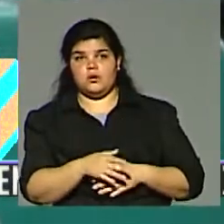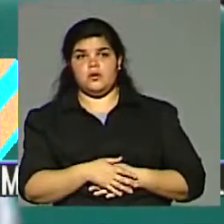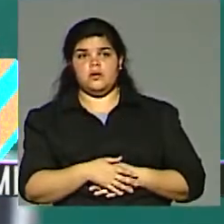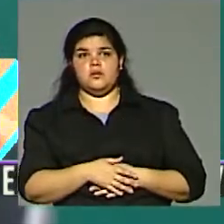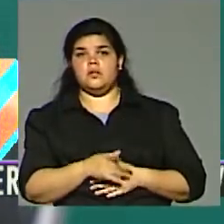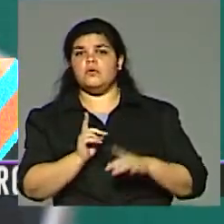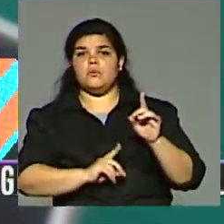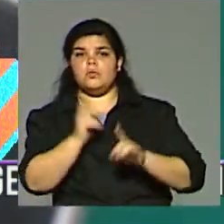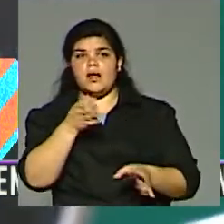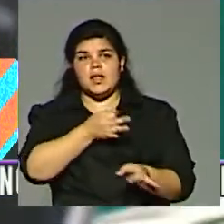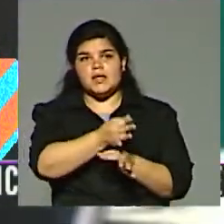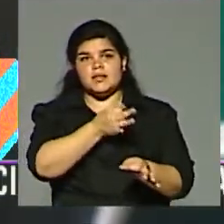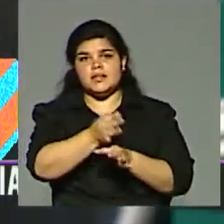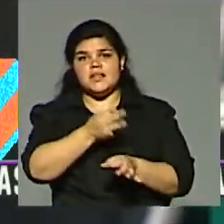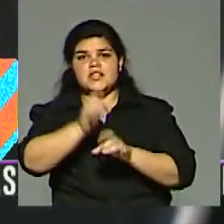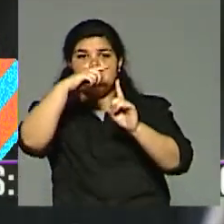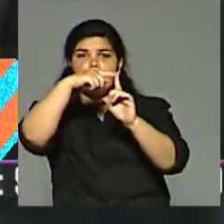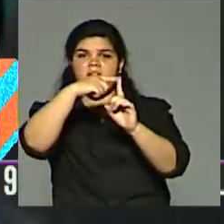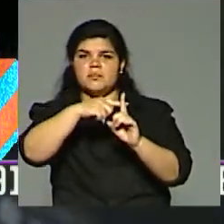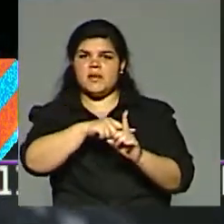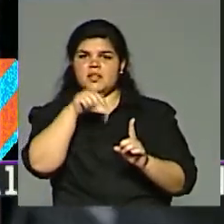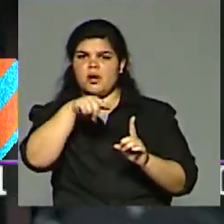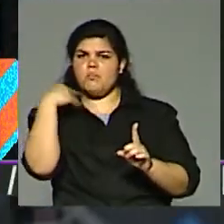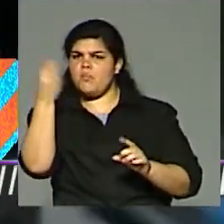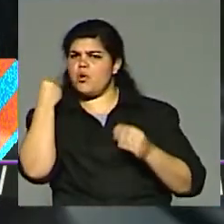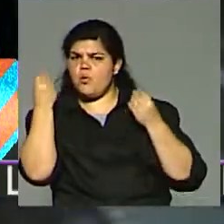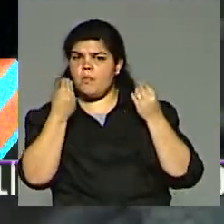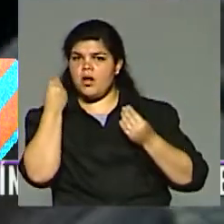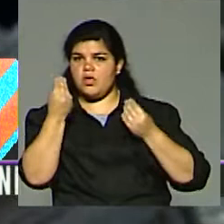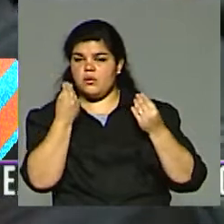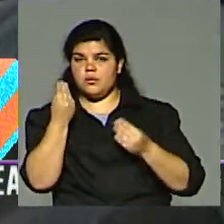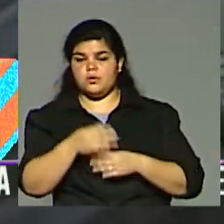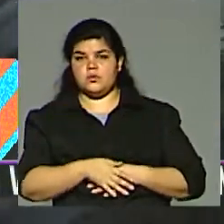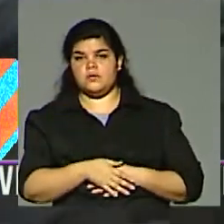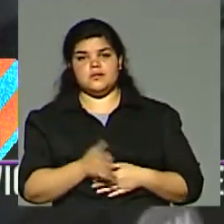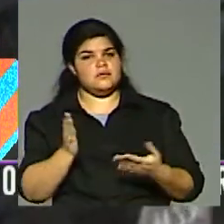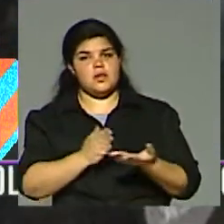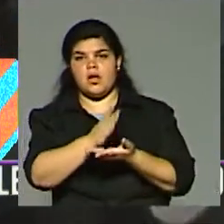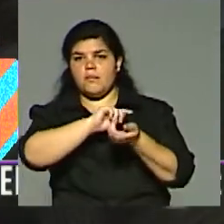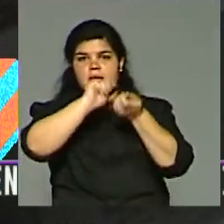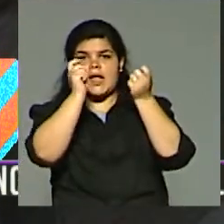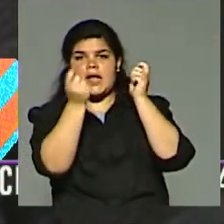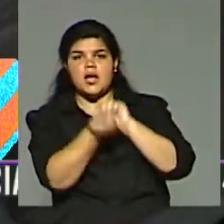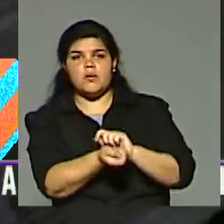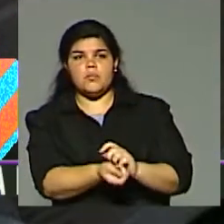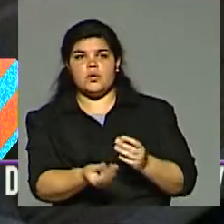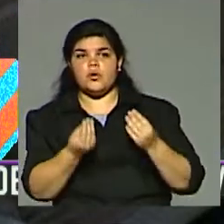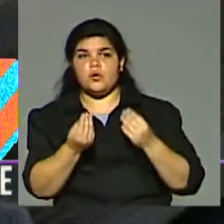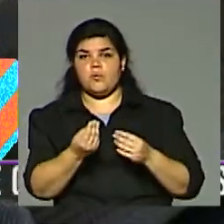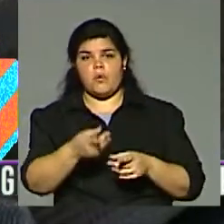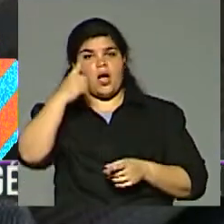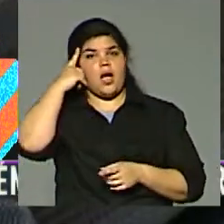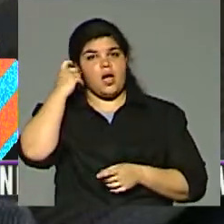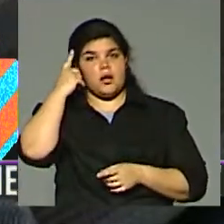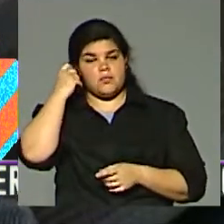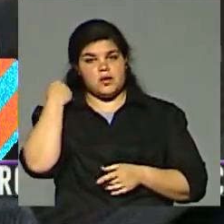disciplina básica como es la matemática. Fundamentalmente los cambios siempre están en torno a estos aprendizajes en cuanto a